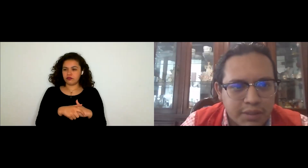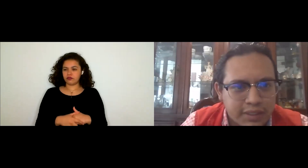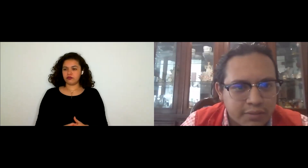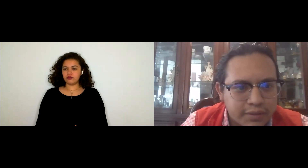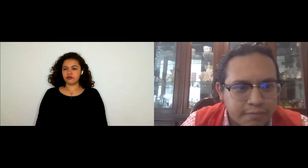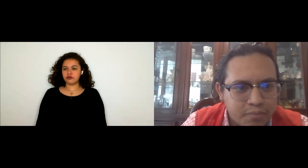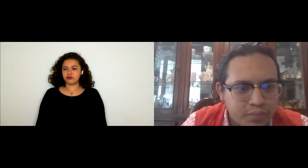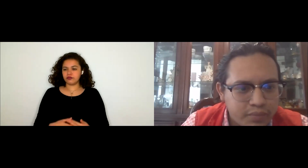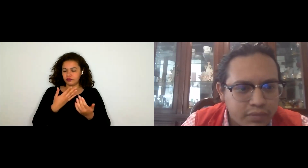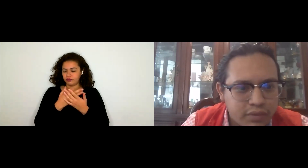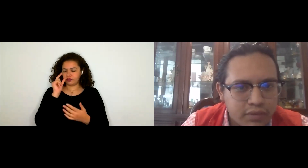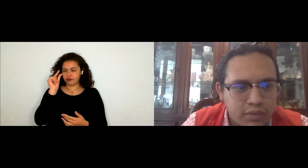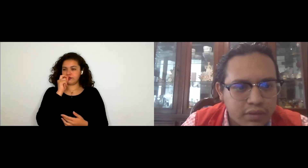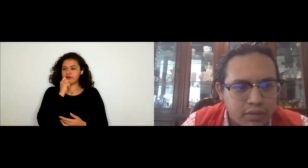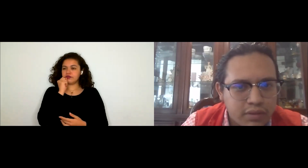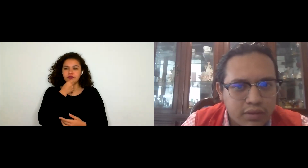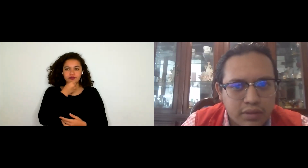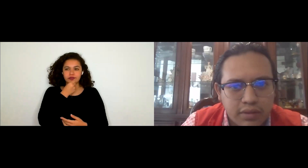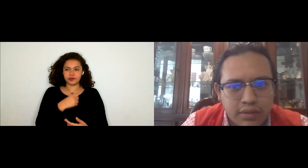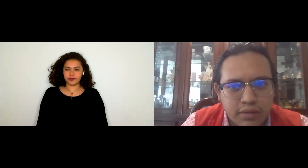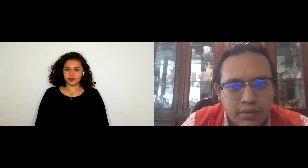Y permítanme.